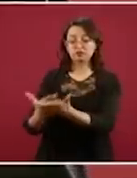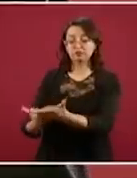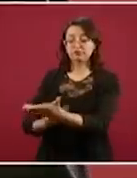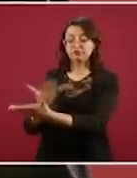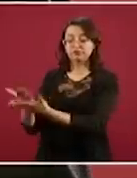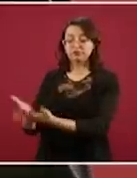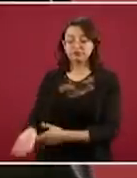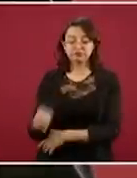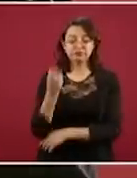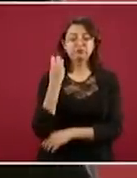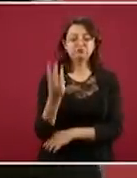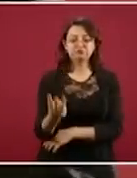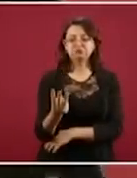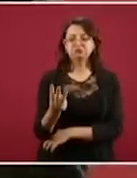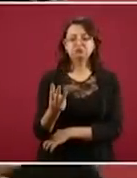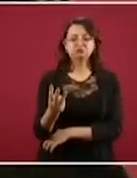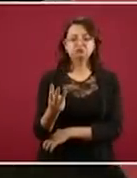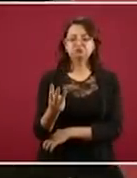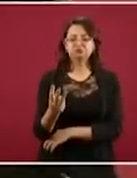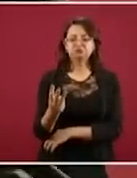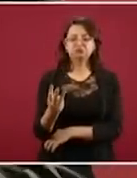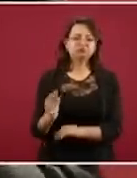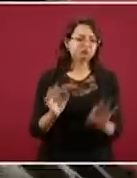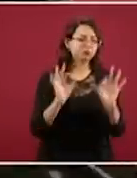propuestas son muy buenas,